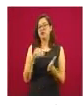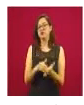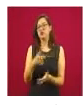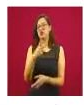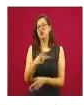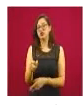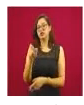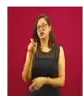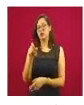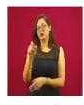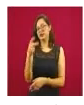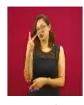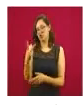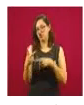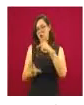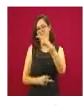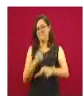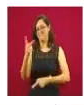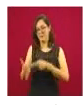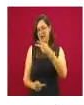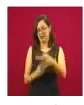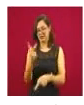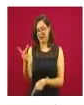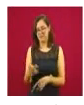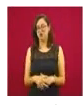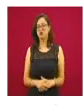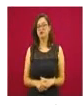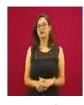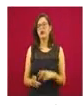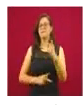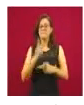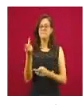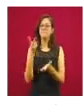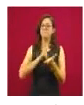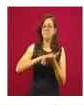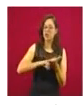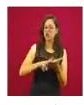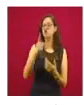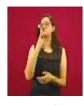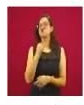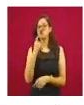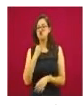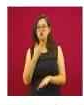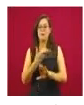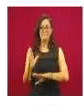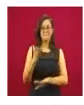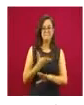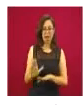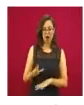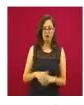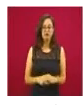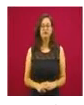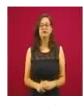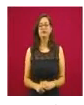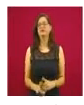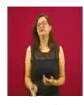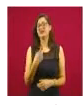42.222 préstamos. Como ustedes acordarán, son préstamos verdes, rojos, blancos, y